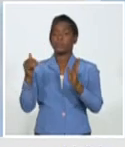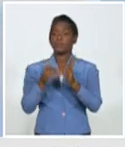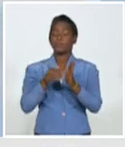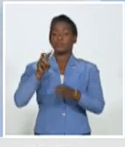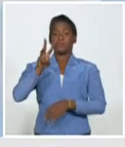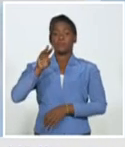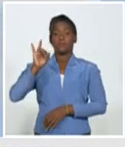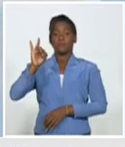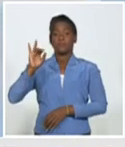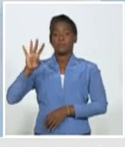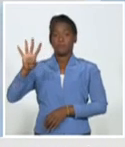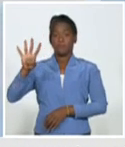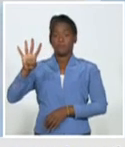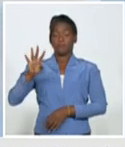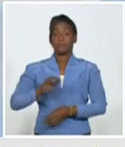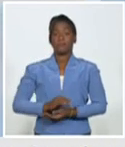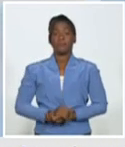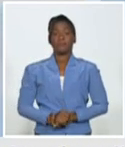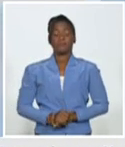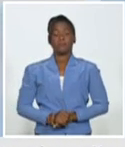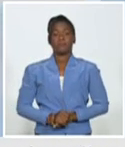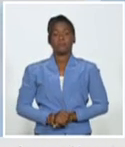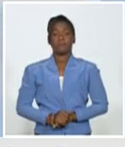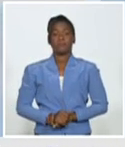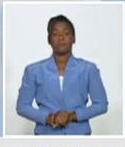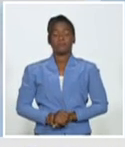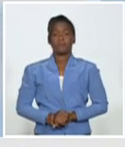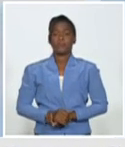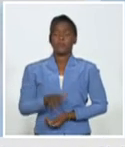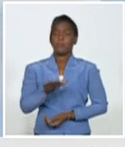14.374 y un total de